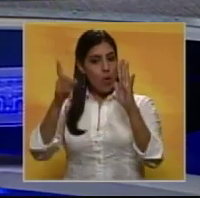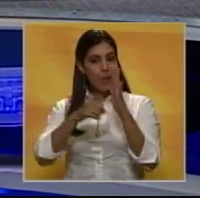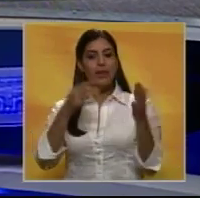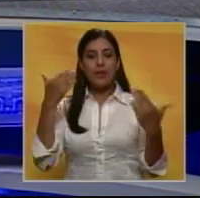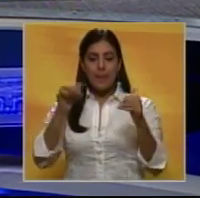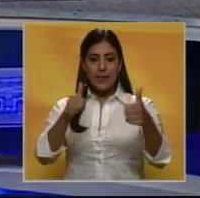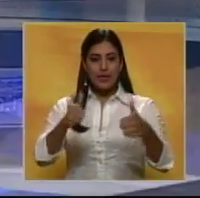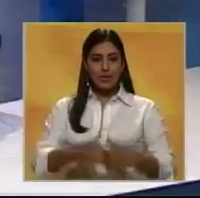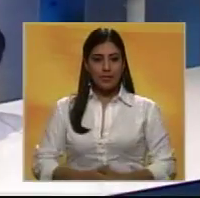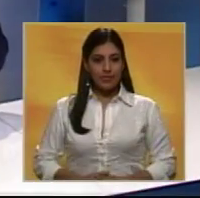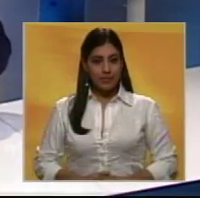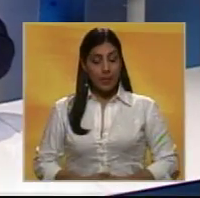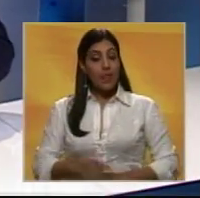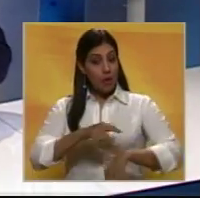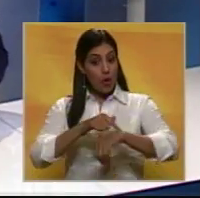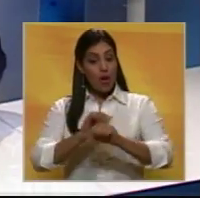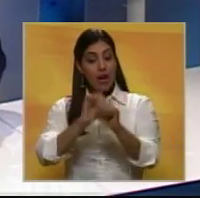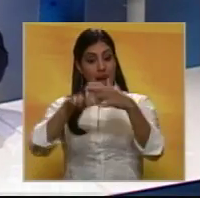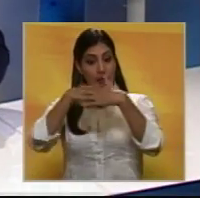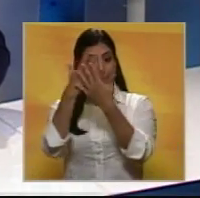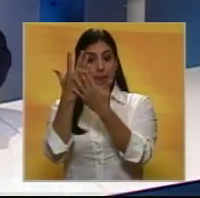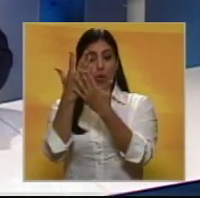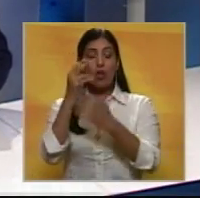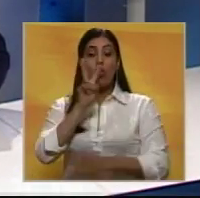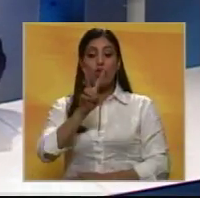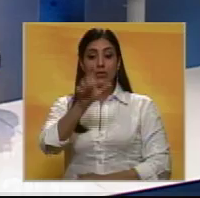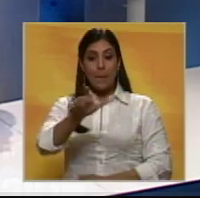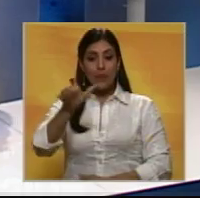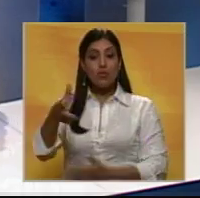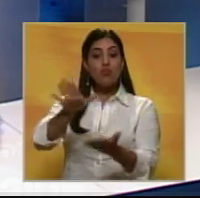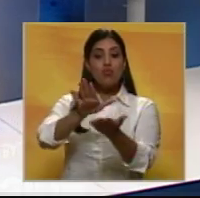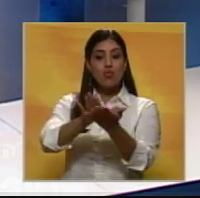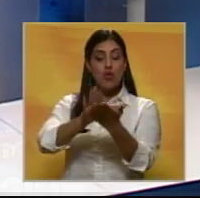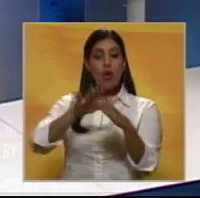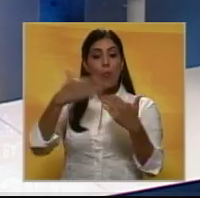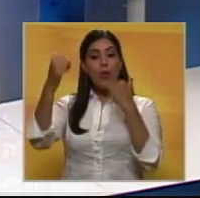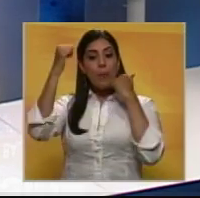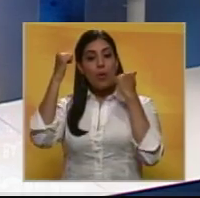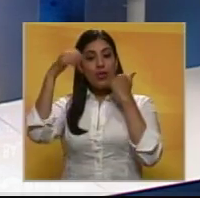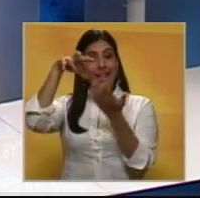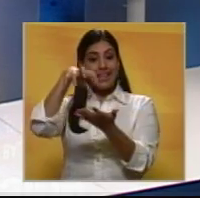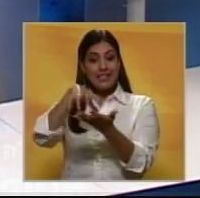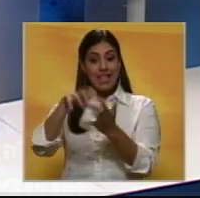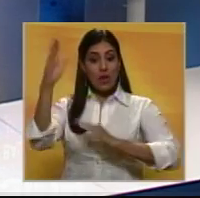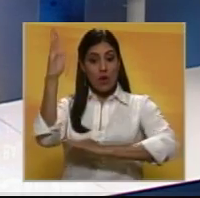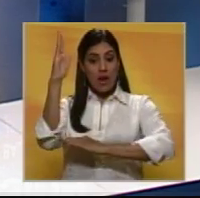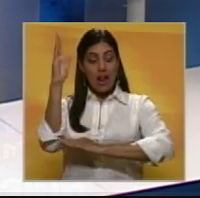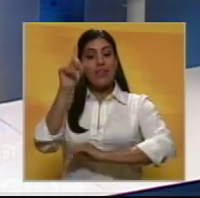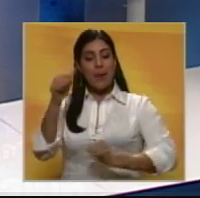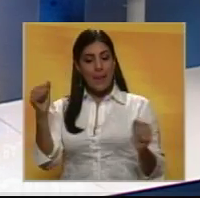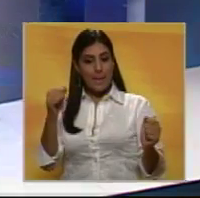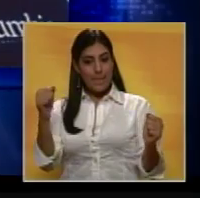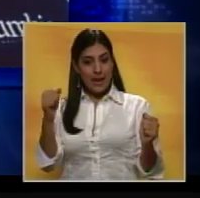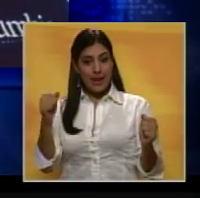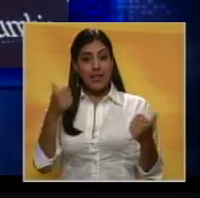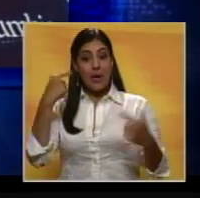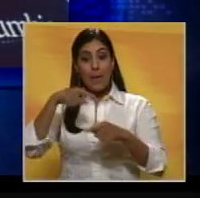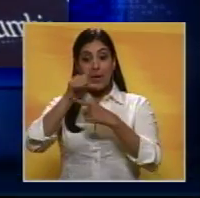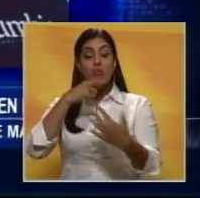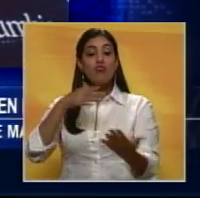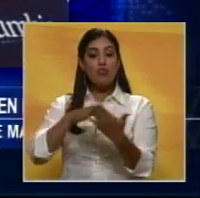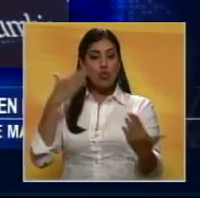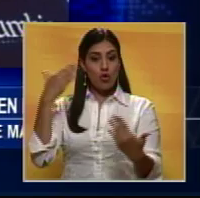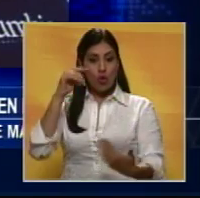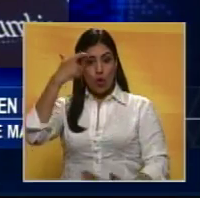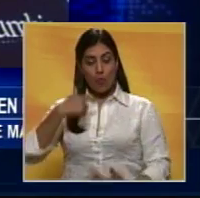detalles. Comenzamos. En horas de la madrugada, 2 personas murieron durante las protestas en el estado Lara y en Mérida. El primero de ellos